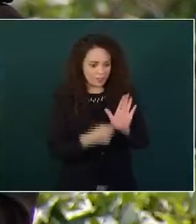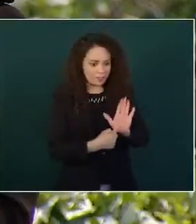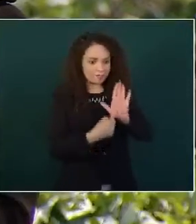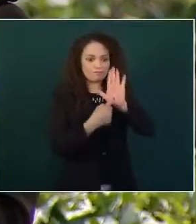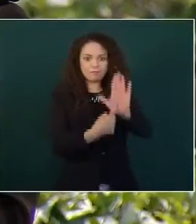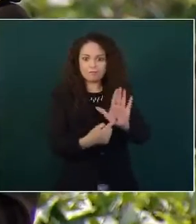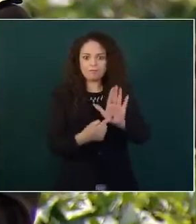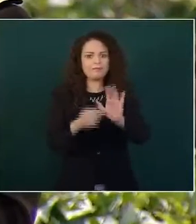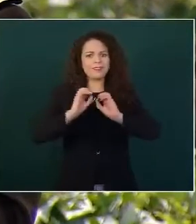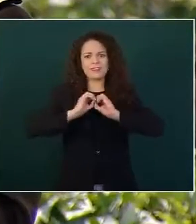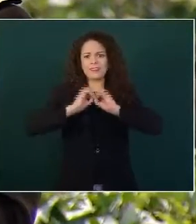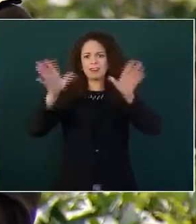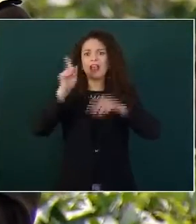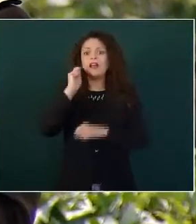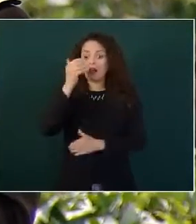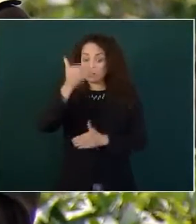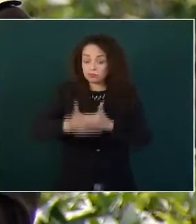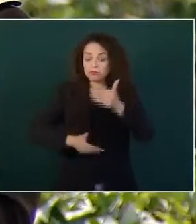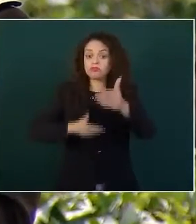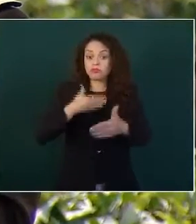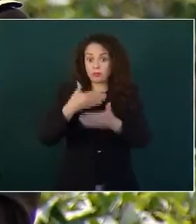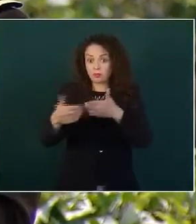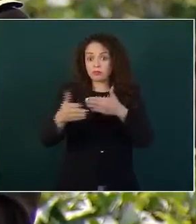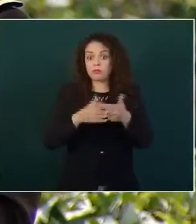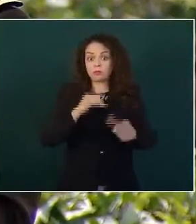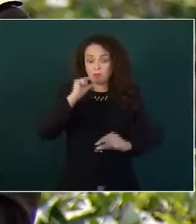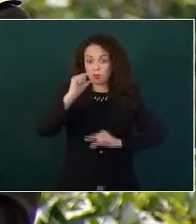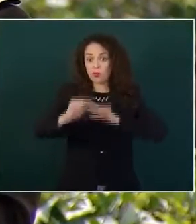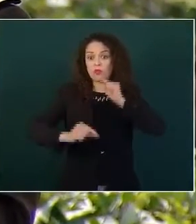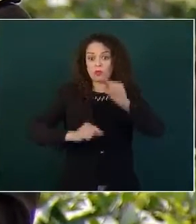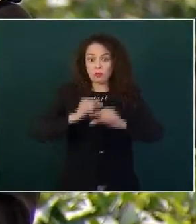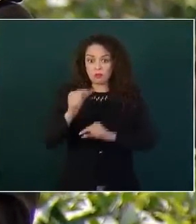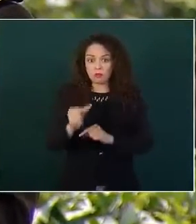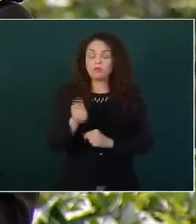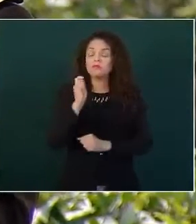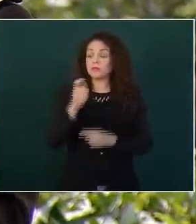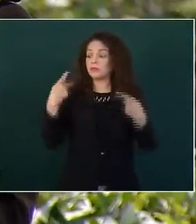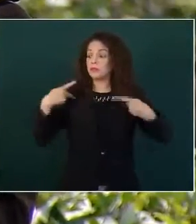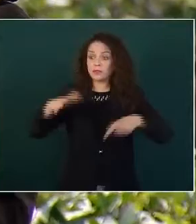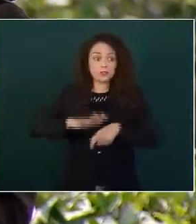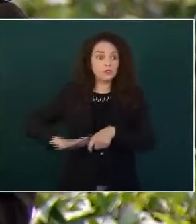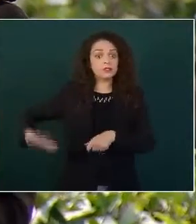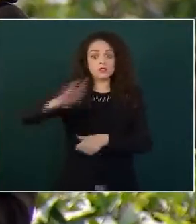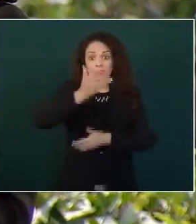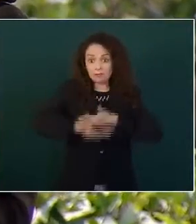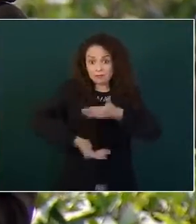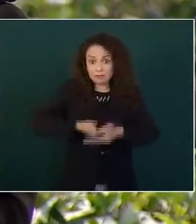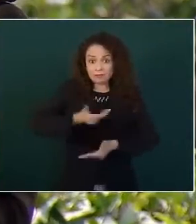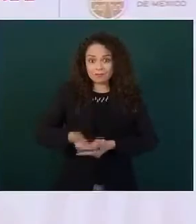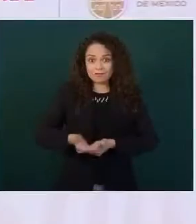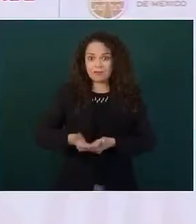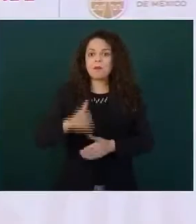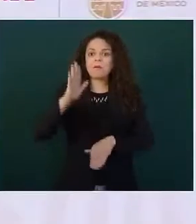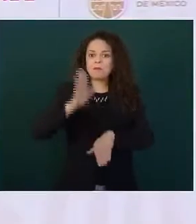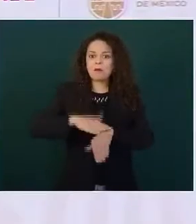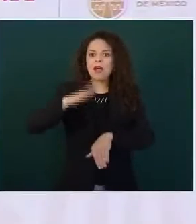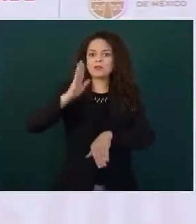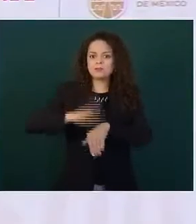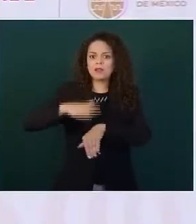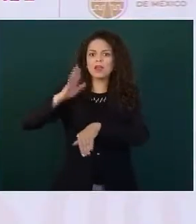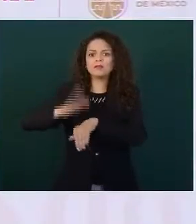modernidad para hacer que el servicio que brindamos a la ciudadanía sea cada vez mejor.